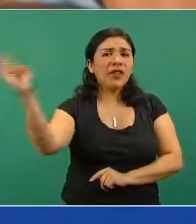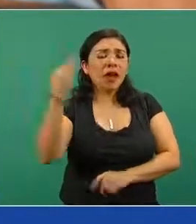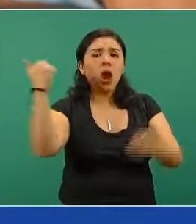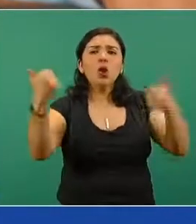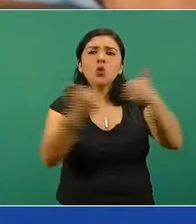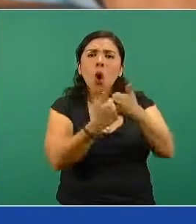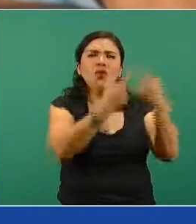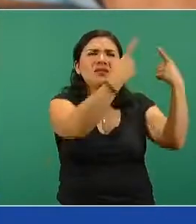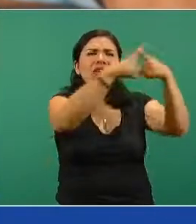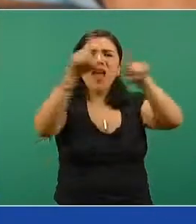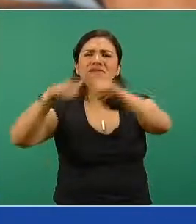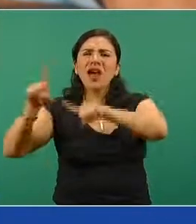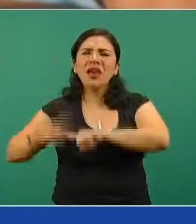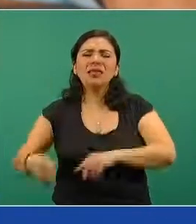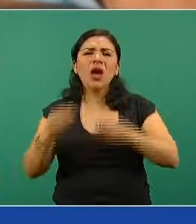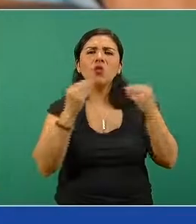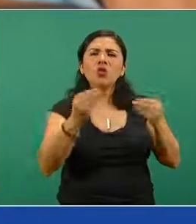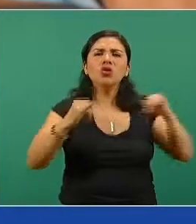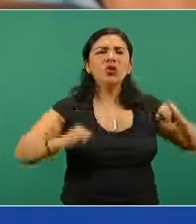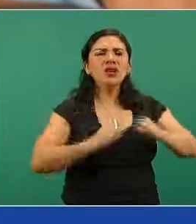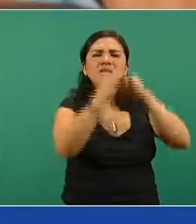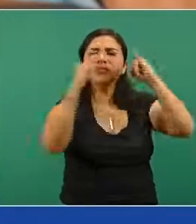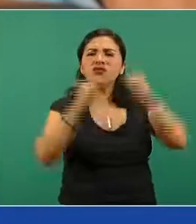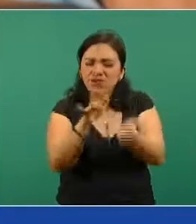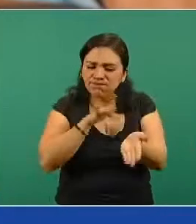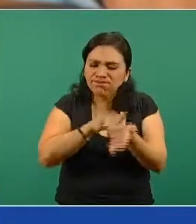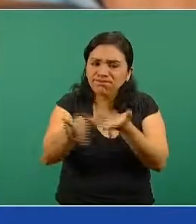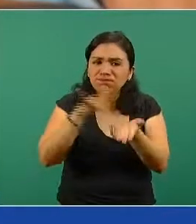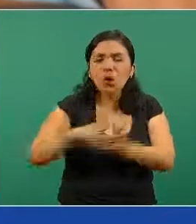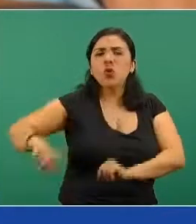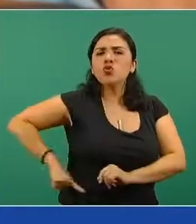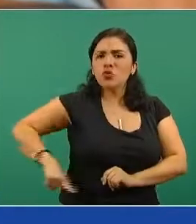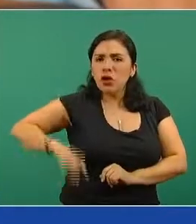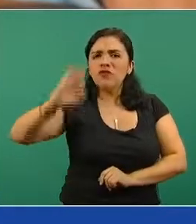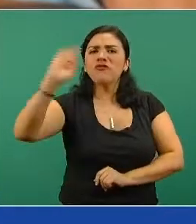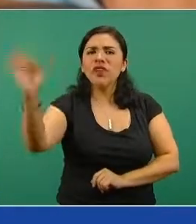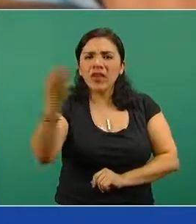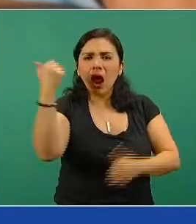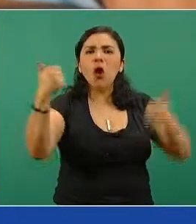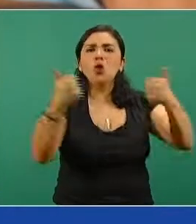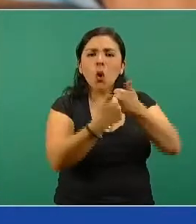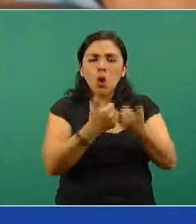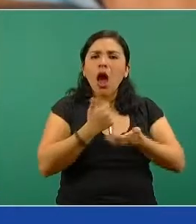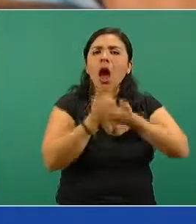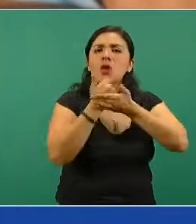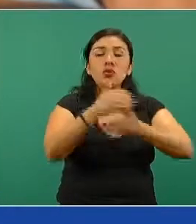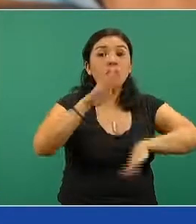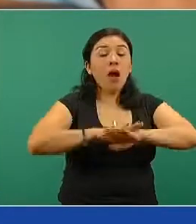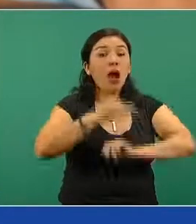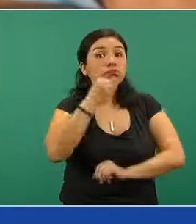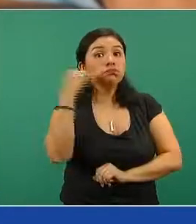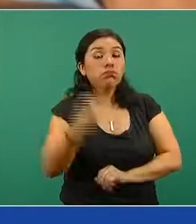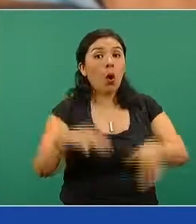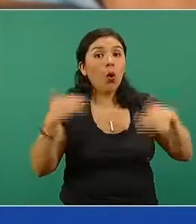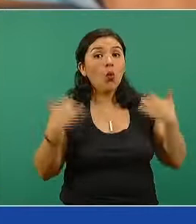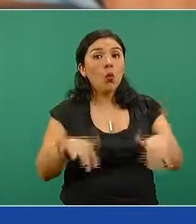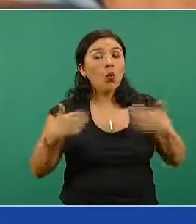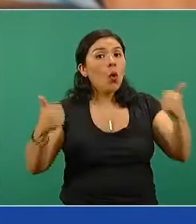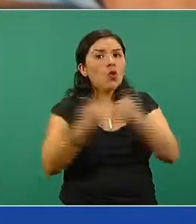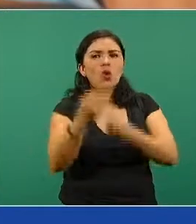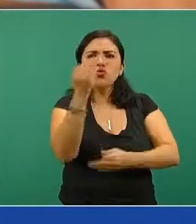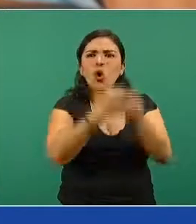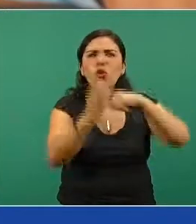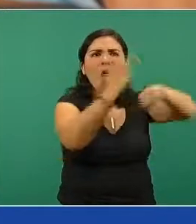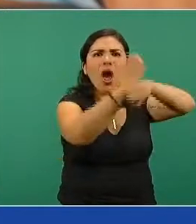de múltiples instituciones, tanto del gobierno federal, y con una colaboración estupenda que hemos tenido con todas las